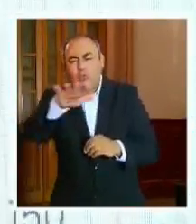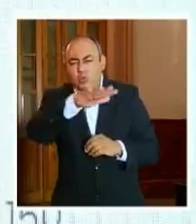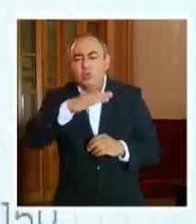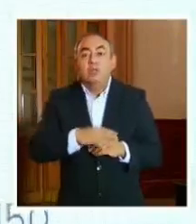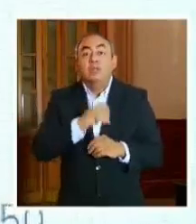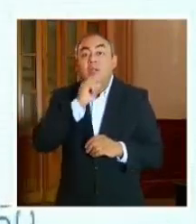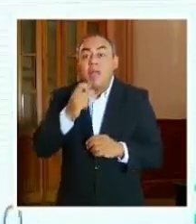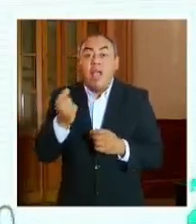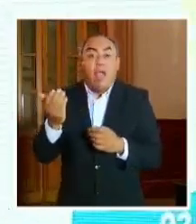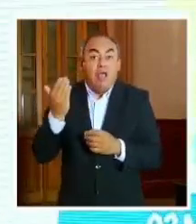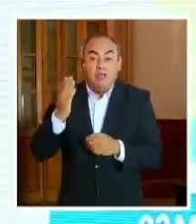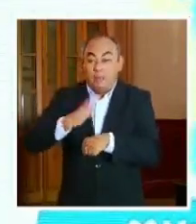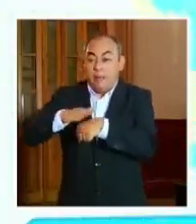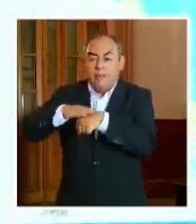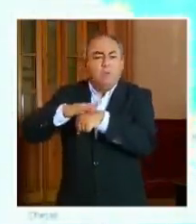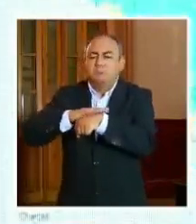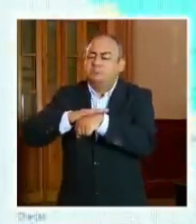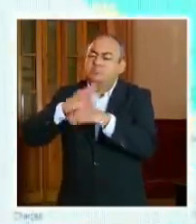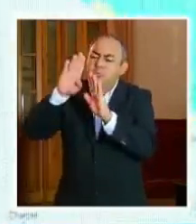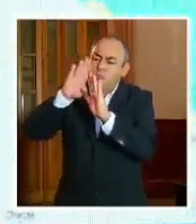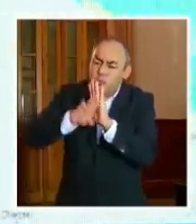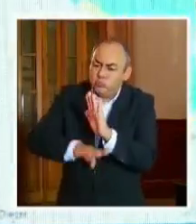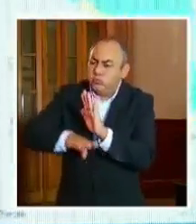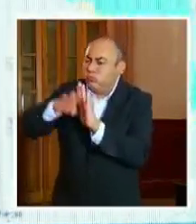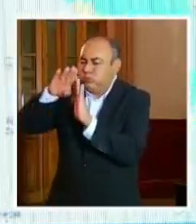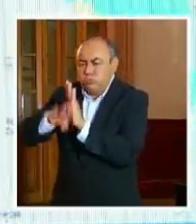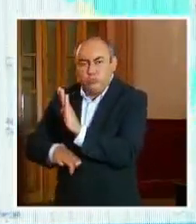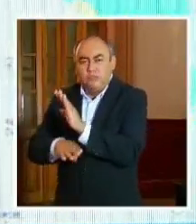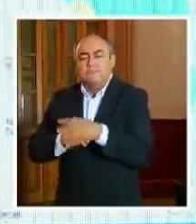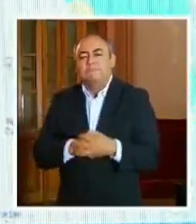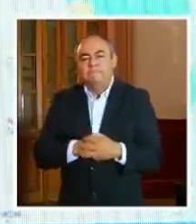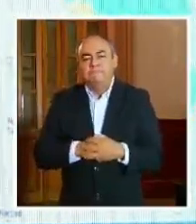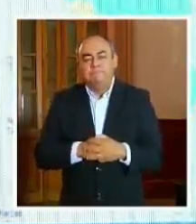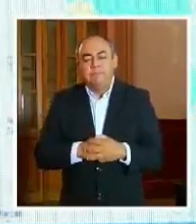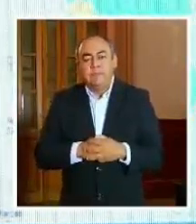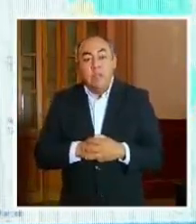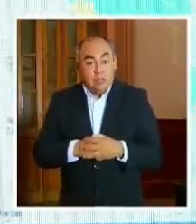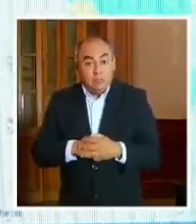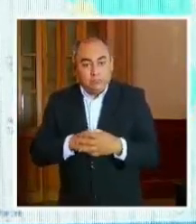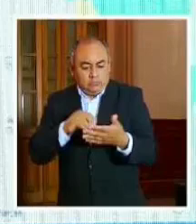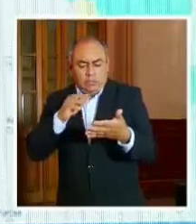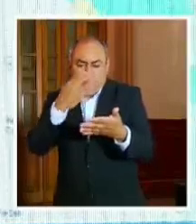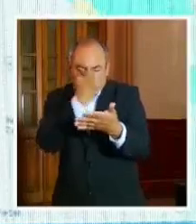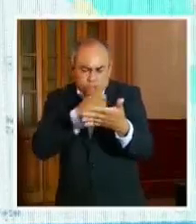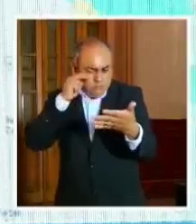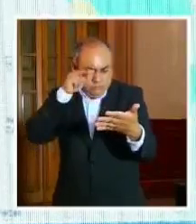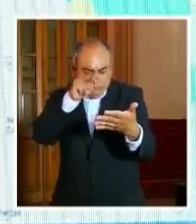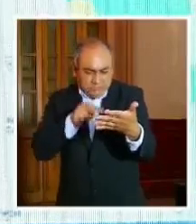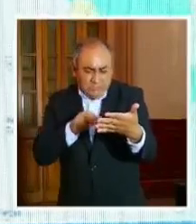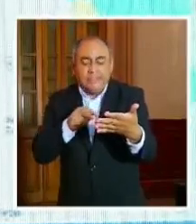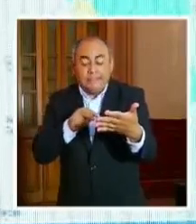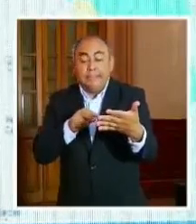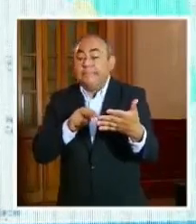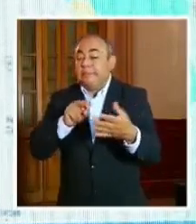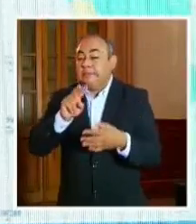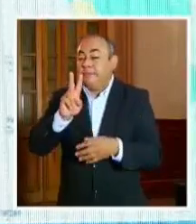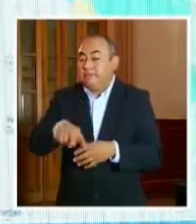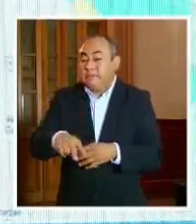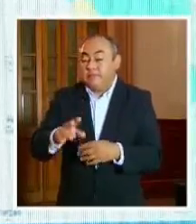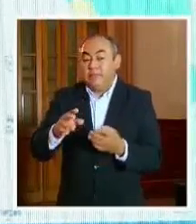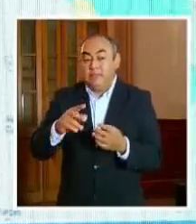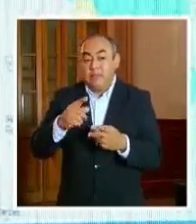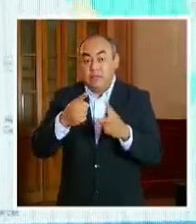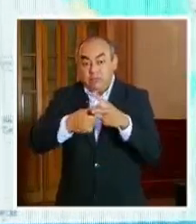máximos semanales. Vemos también pues que el reflejo de la disminución de los casos no solamente